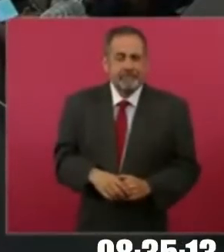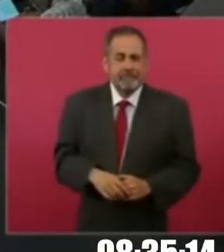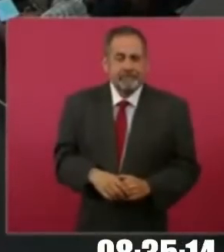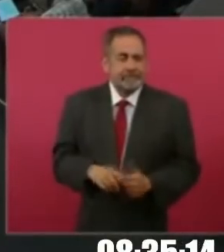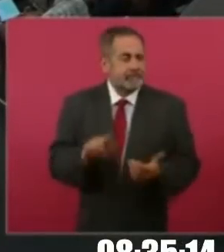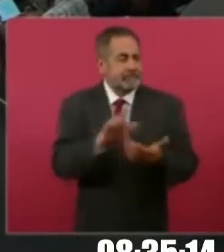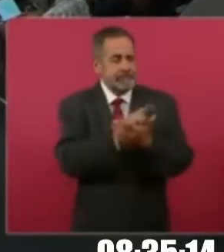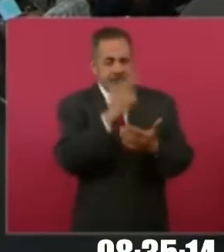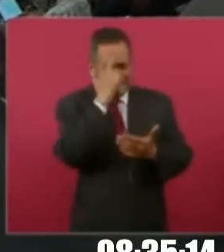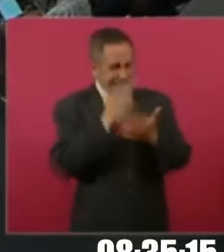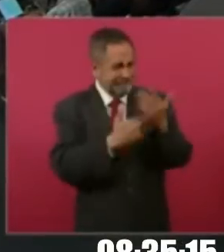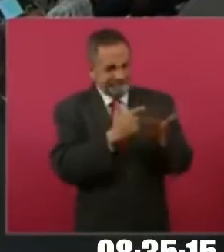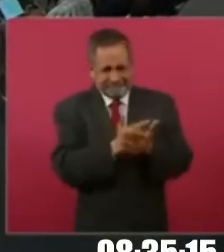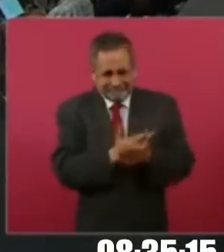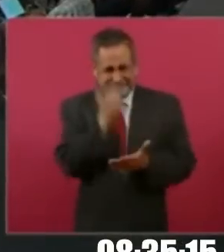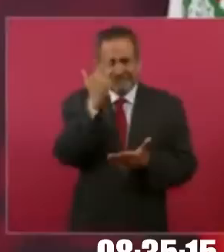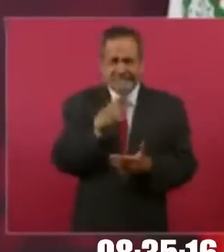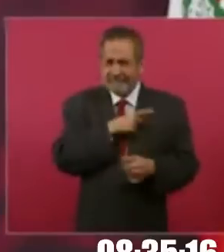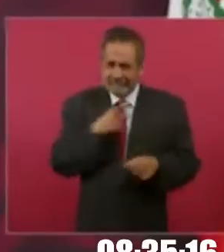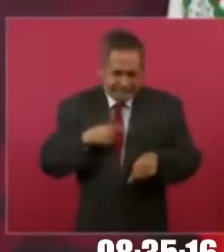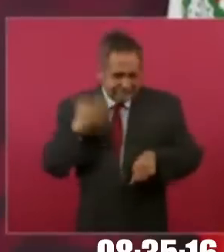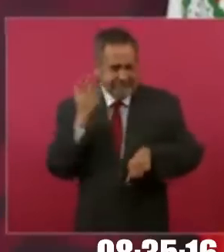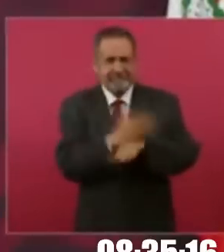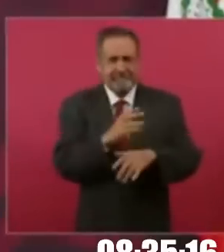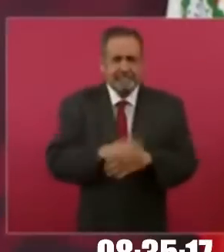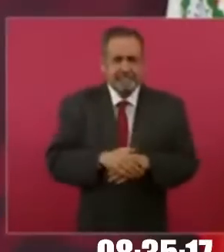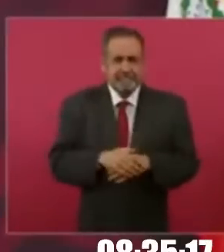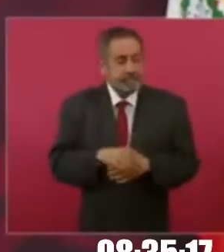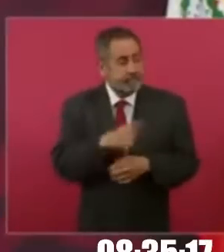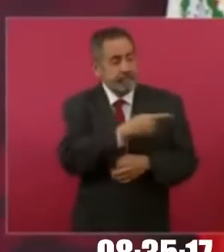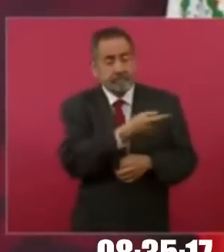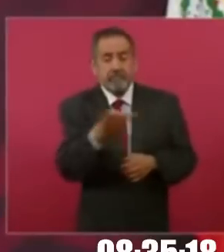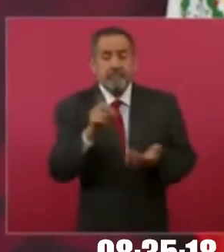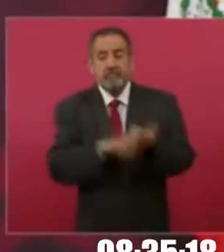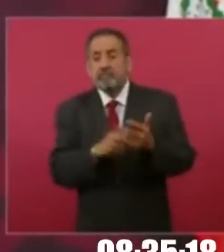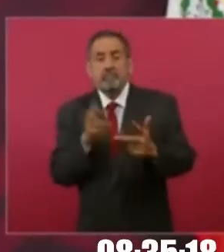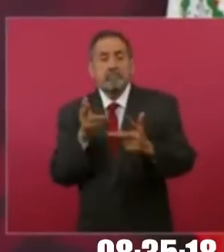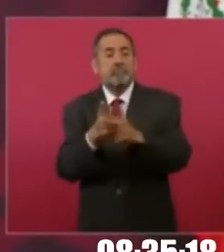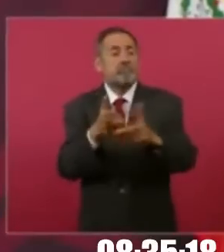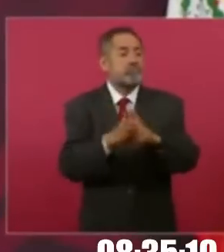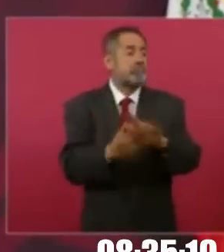de un delito grave estamos hablando de homicidios